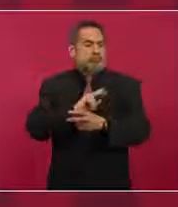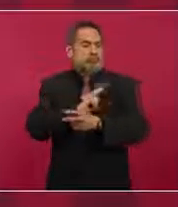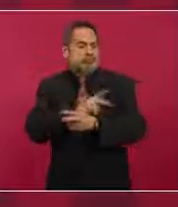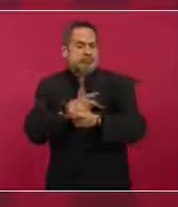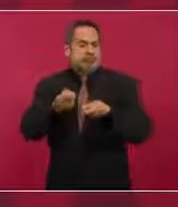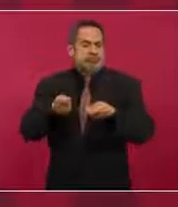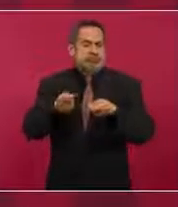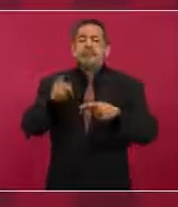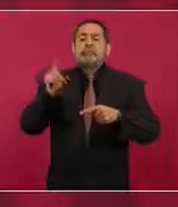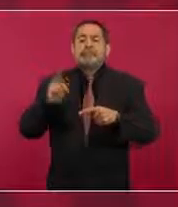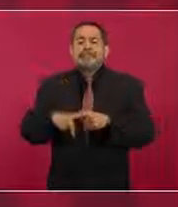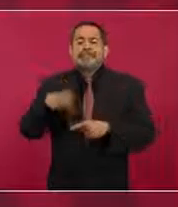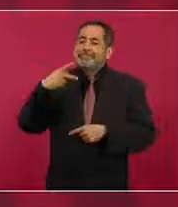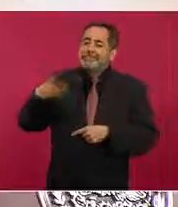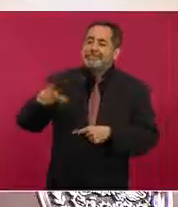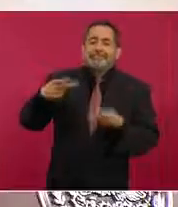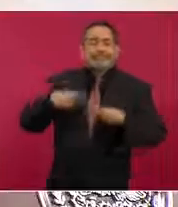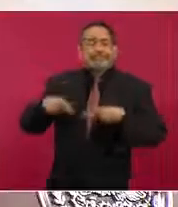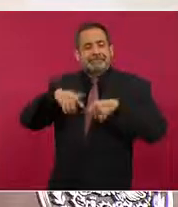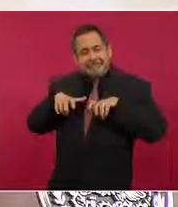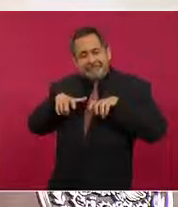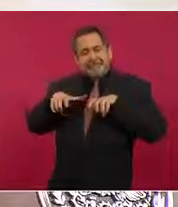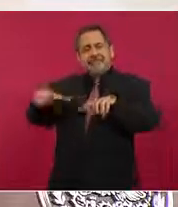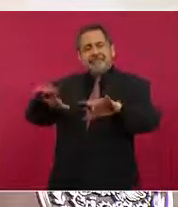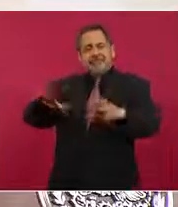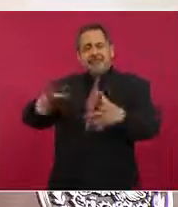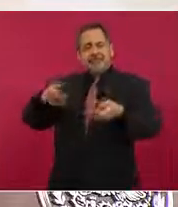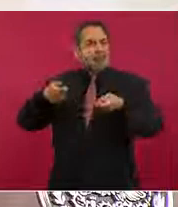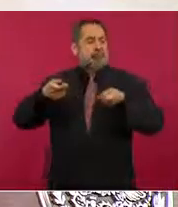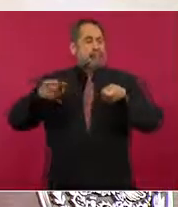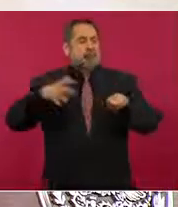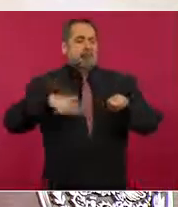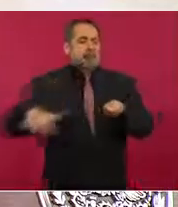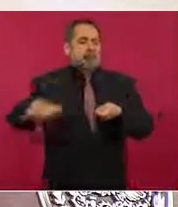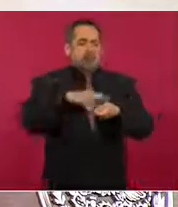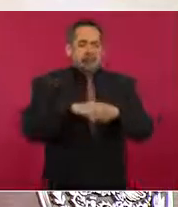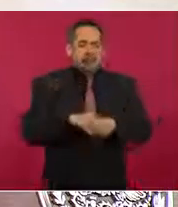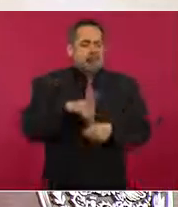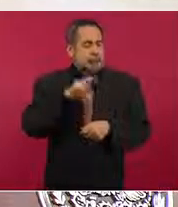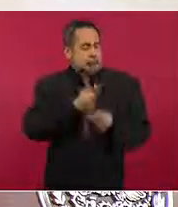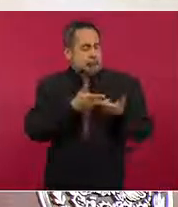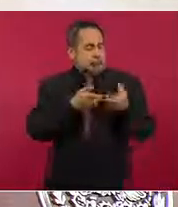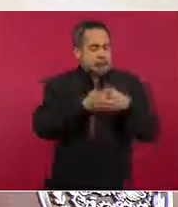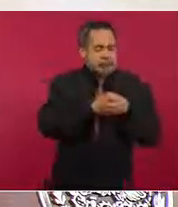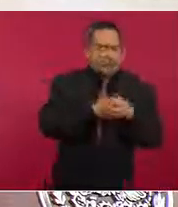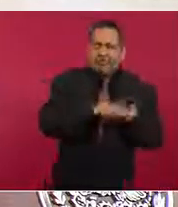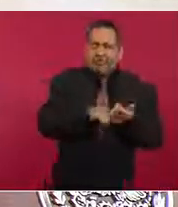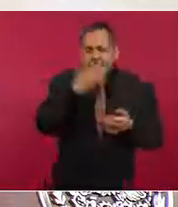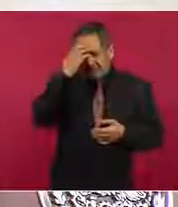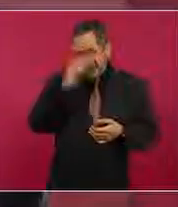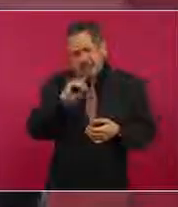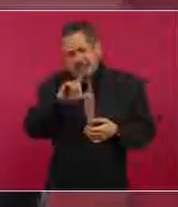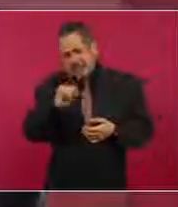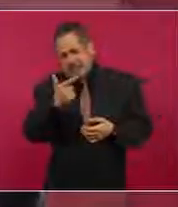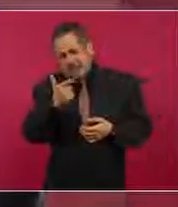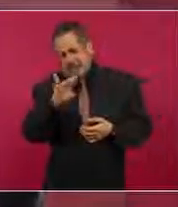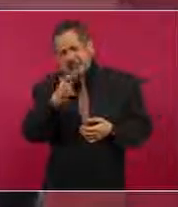poder del pueblo, no de las élites. ¿Qué es la oligarquía?